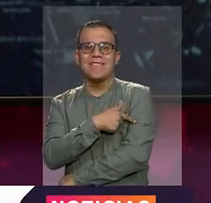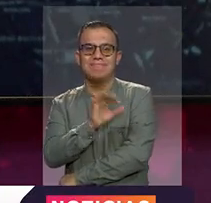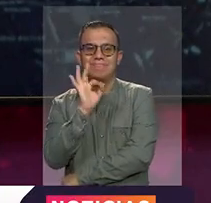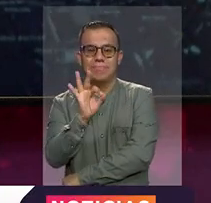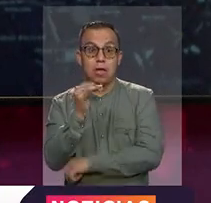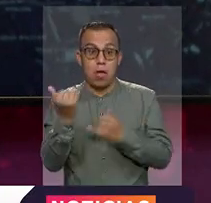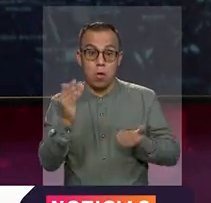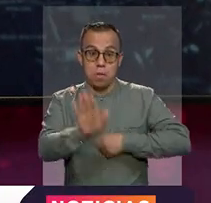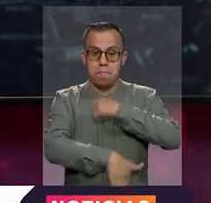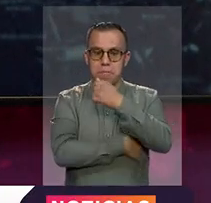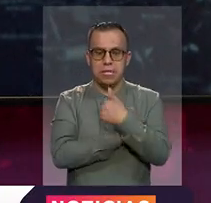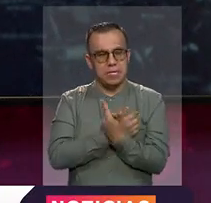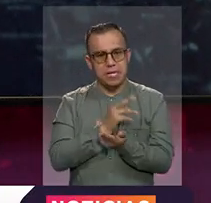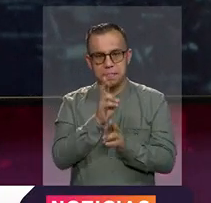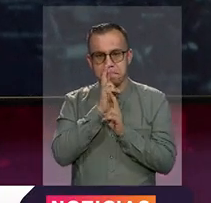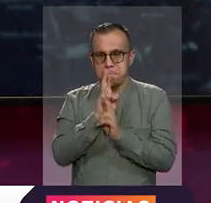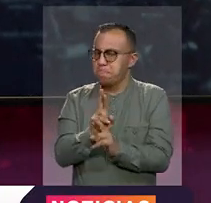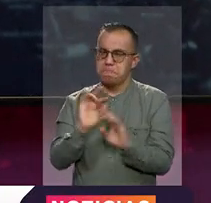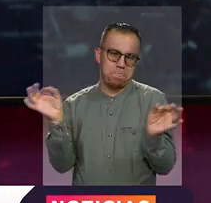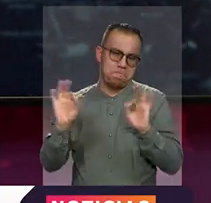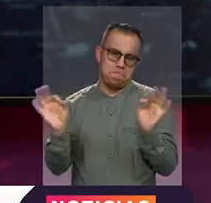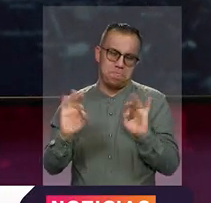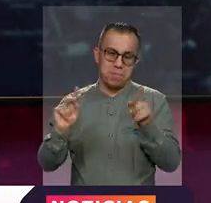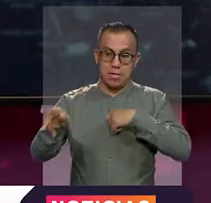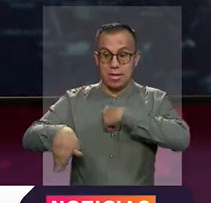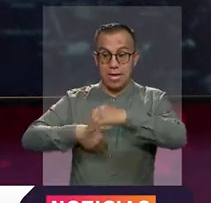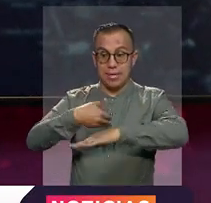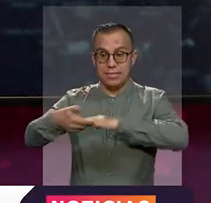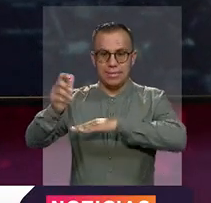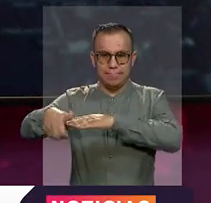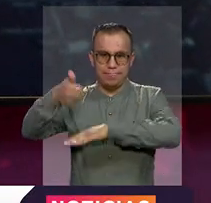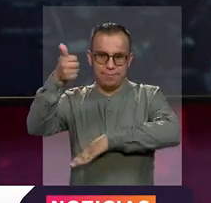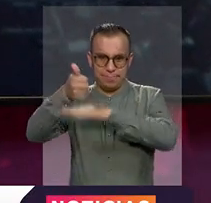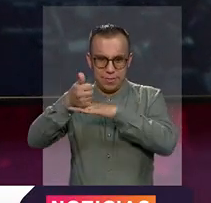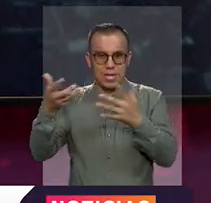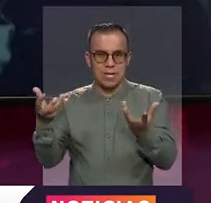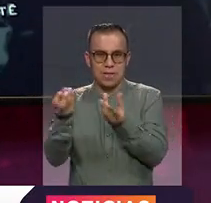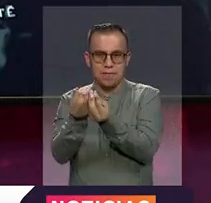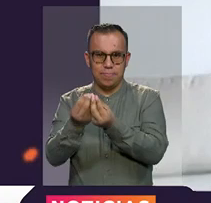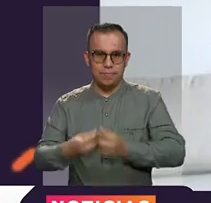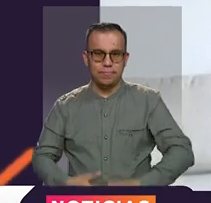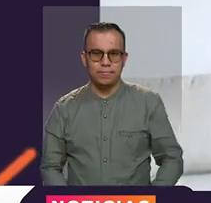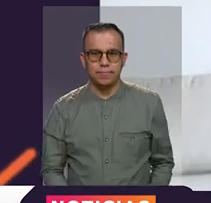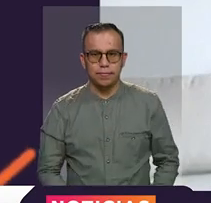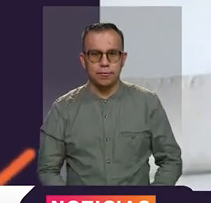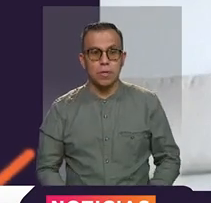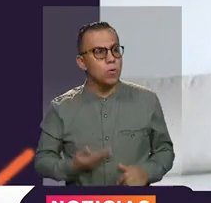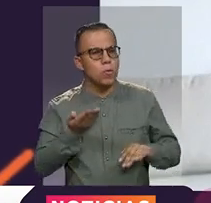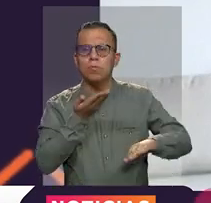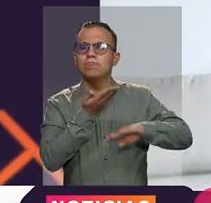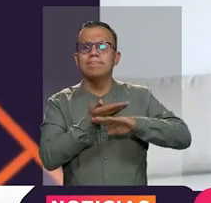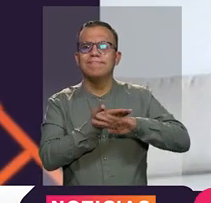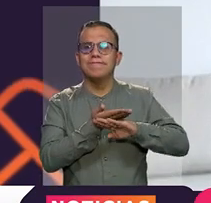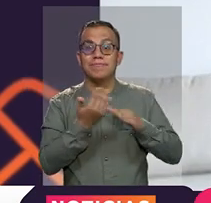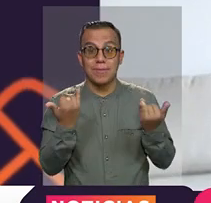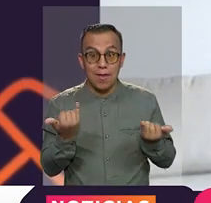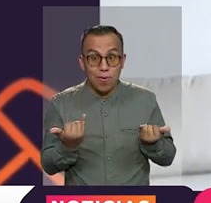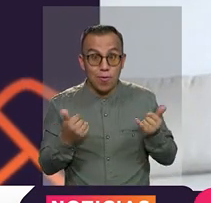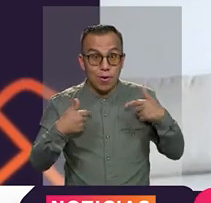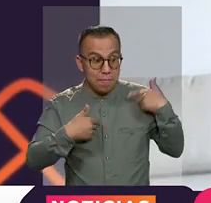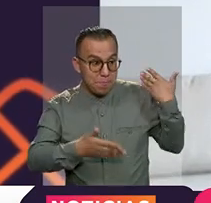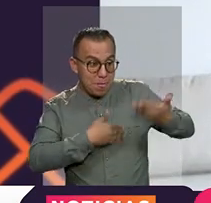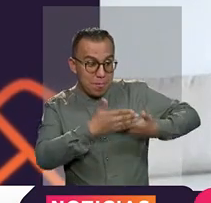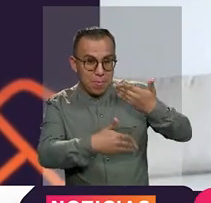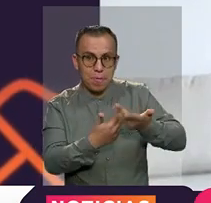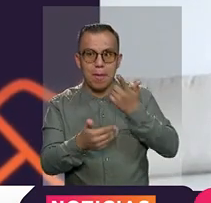momento, el Ministerio de Salud no ha dado respuesta sobre la petición de la mandataria y el gremio. Es una propuesta a estas alturas del plan